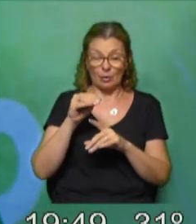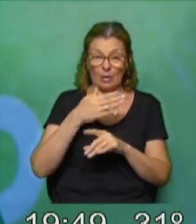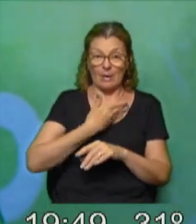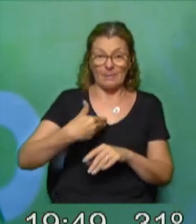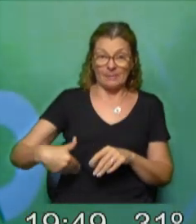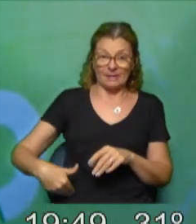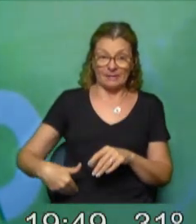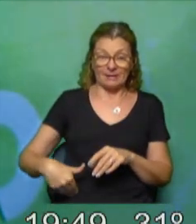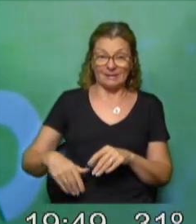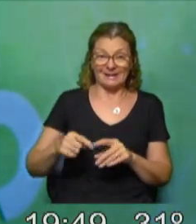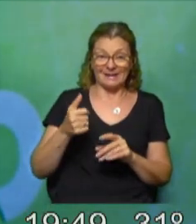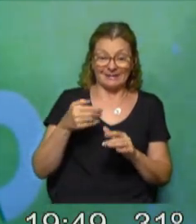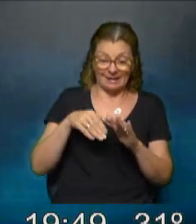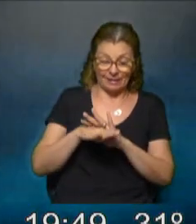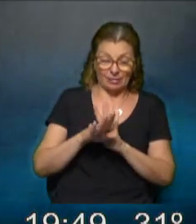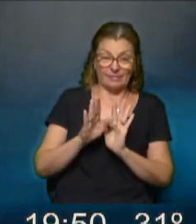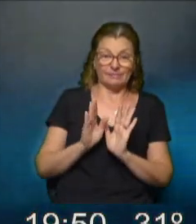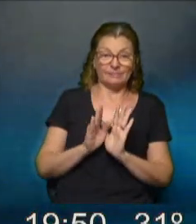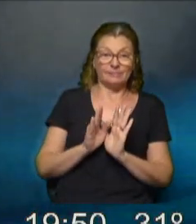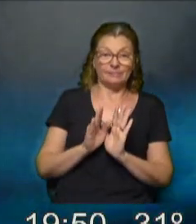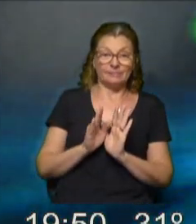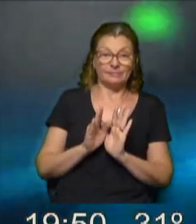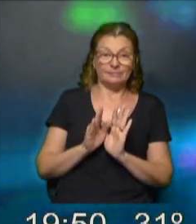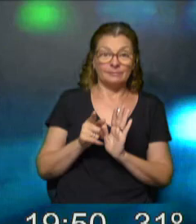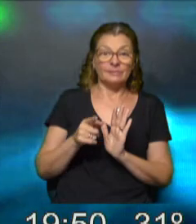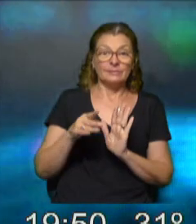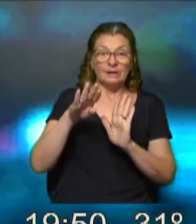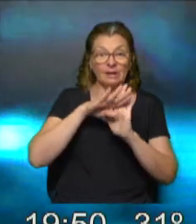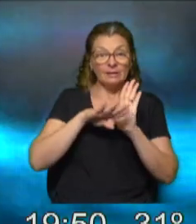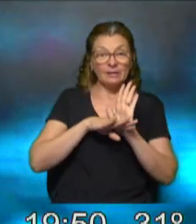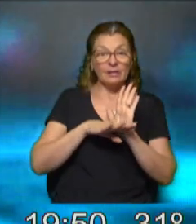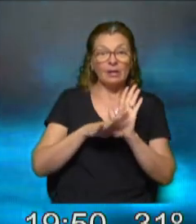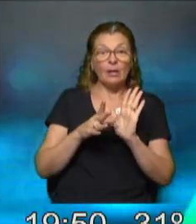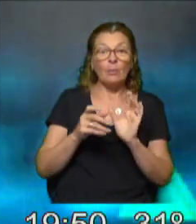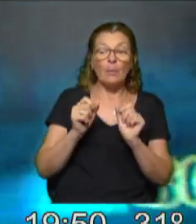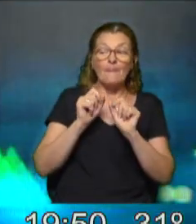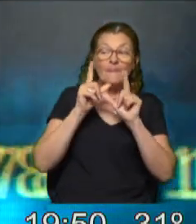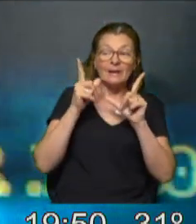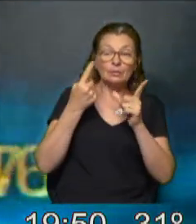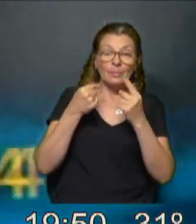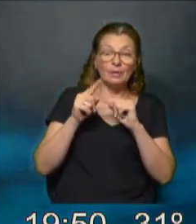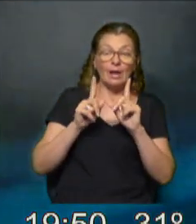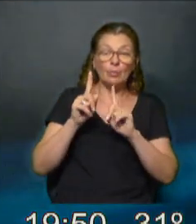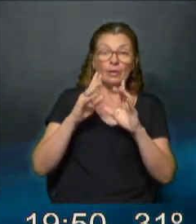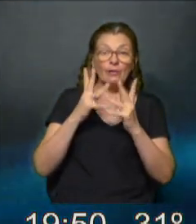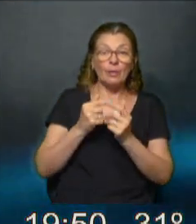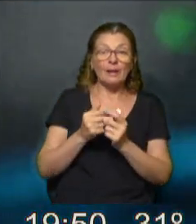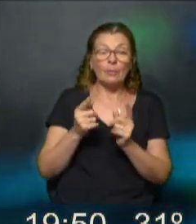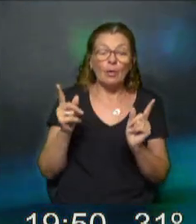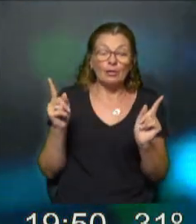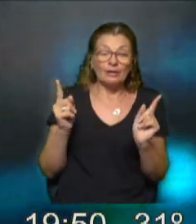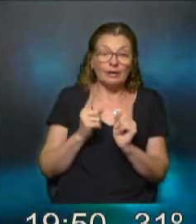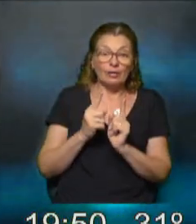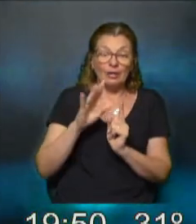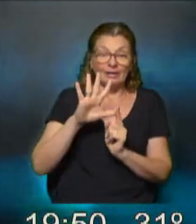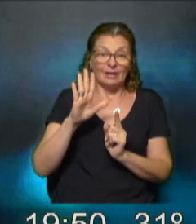presidente que recién asum Exacto hay algo más vago ent En esa lista de anuncio todavía no está el impacto Pero de alguna manera se ha hablado de reducir el déficit en